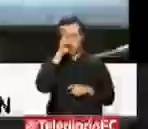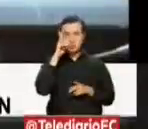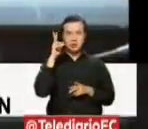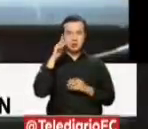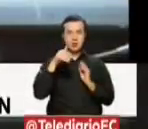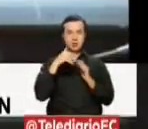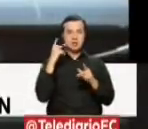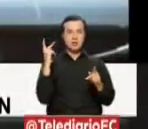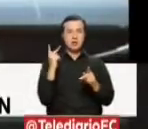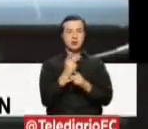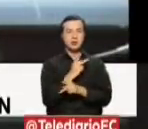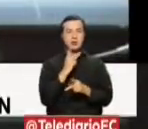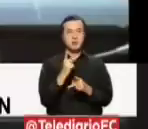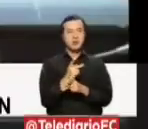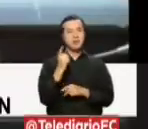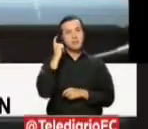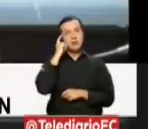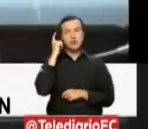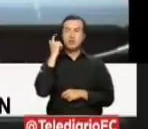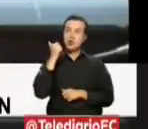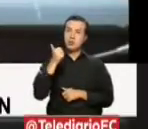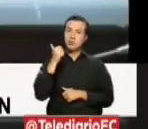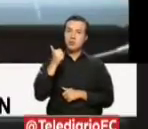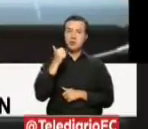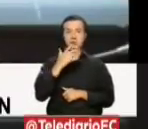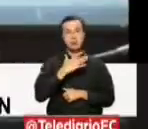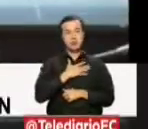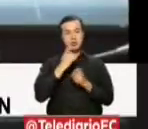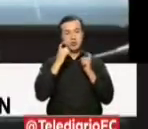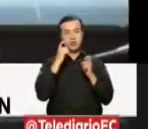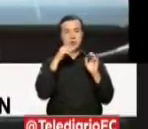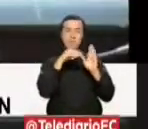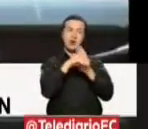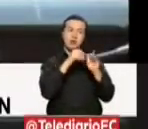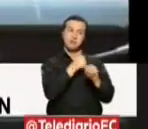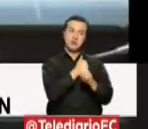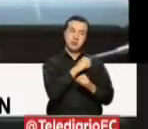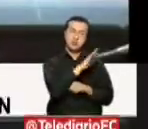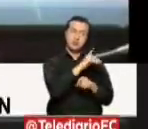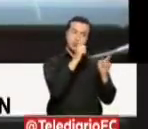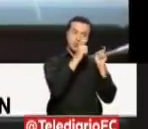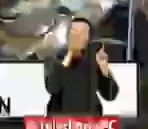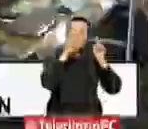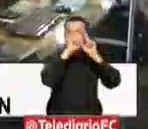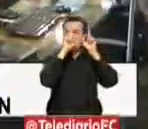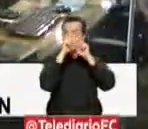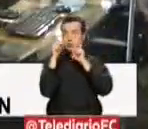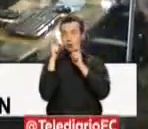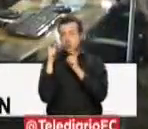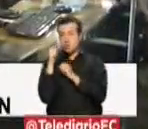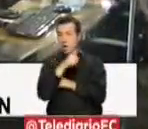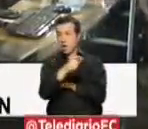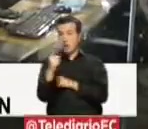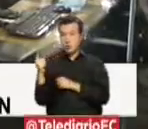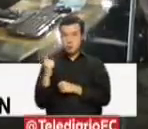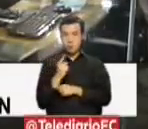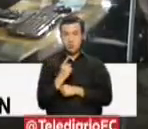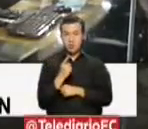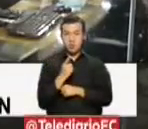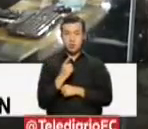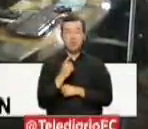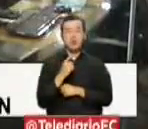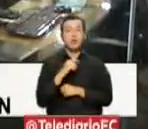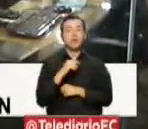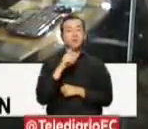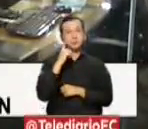podría llevar a hacer creer que entonces es buena la autorregulación para los bancos o las empresas financieras. De aquí el legislador ponente Jorge Corozo